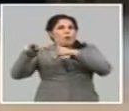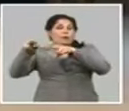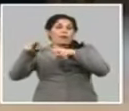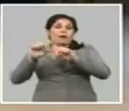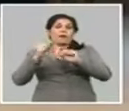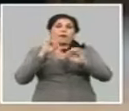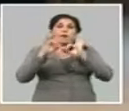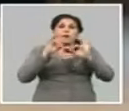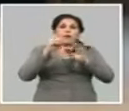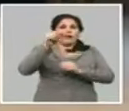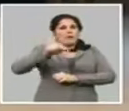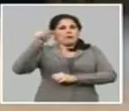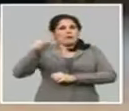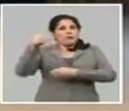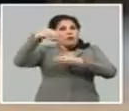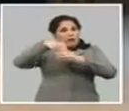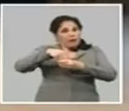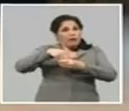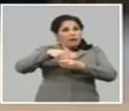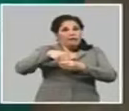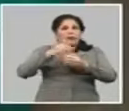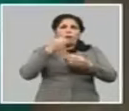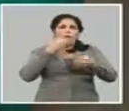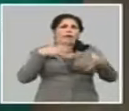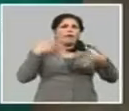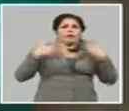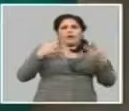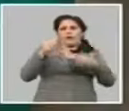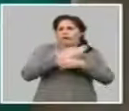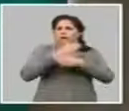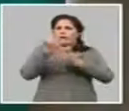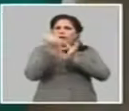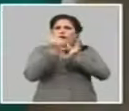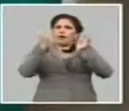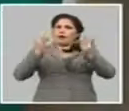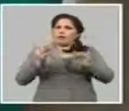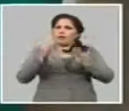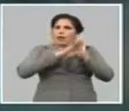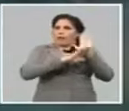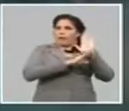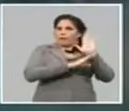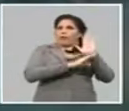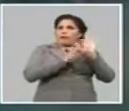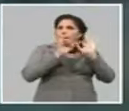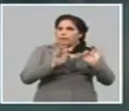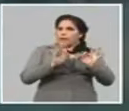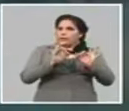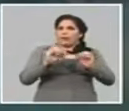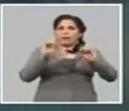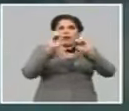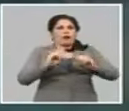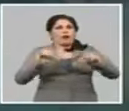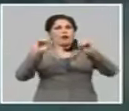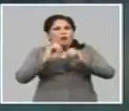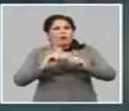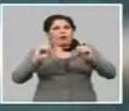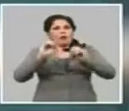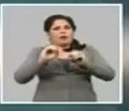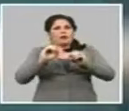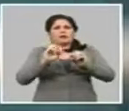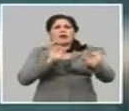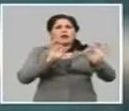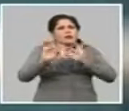nos podemos disponer para este tipo de actividad se han garantizado las medidas que corresponden para la organización los